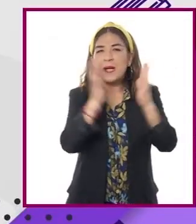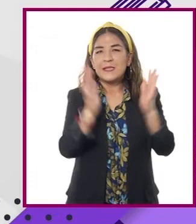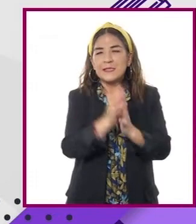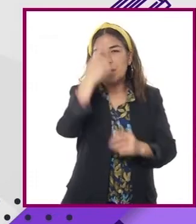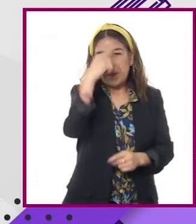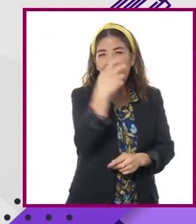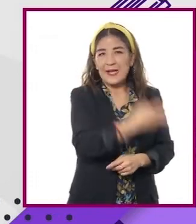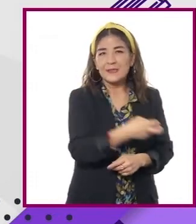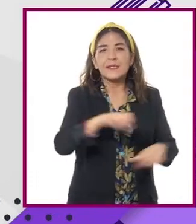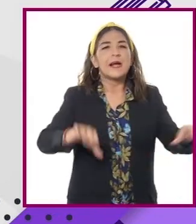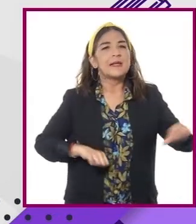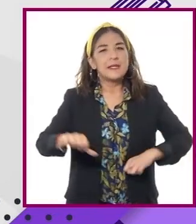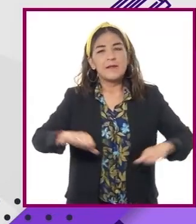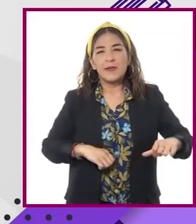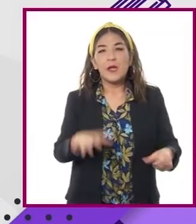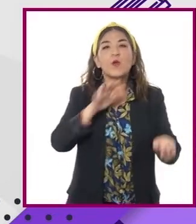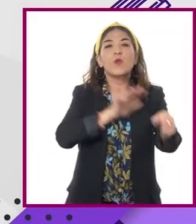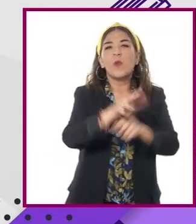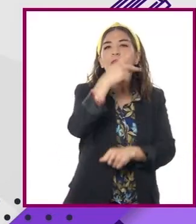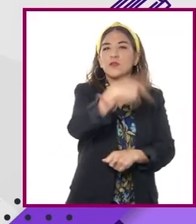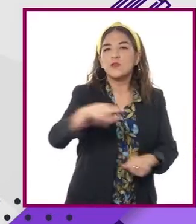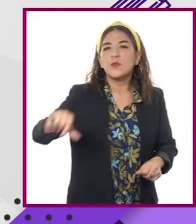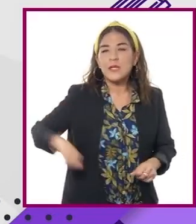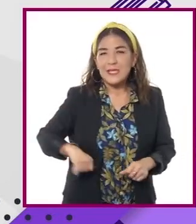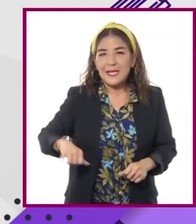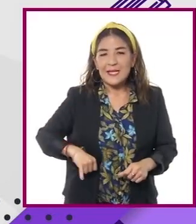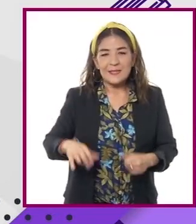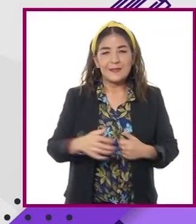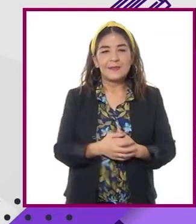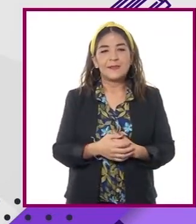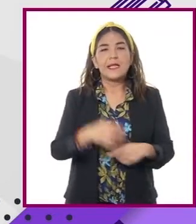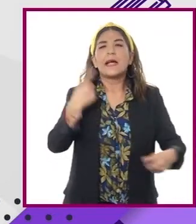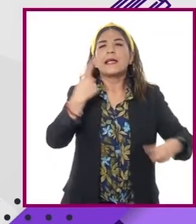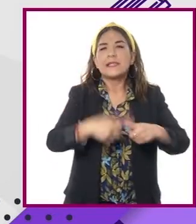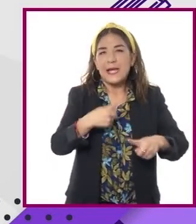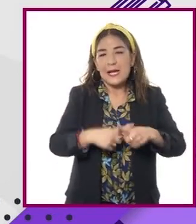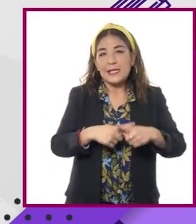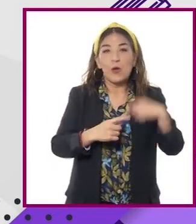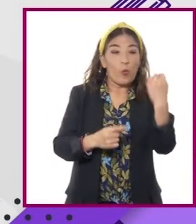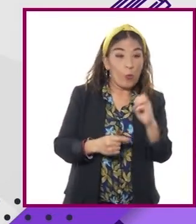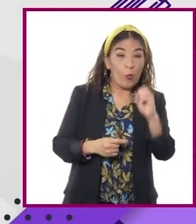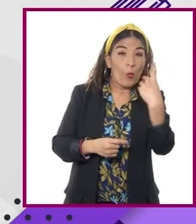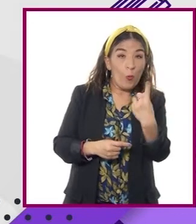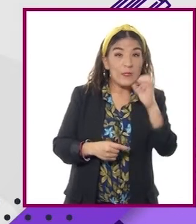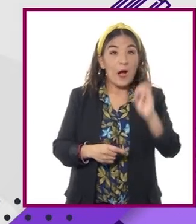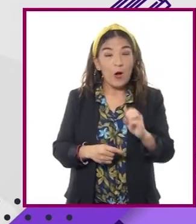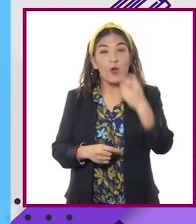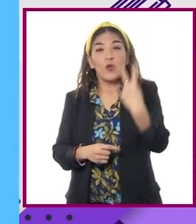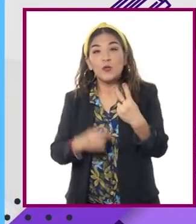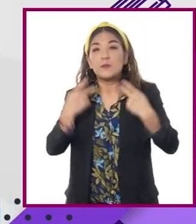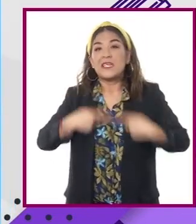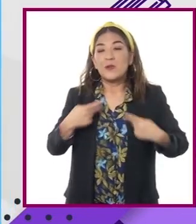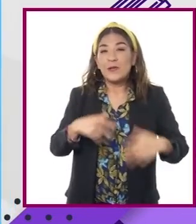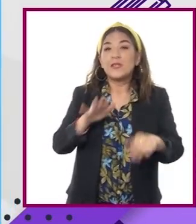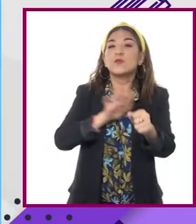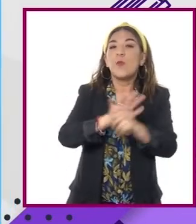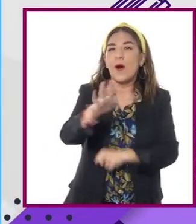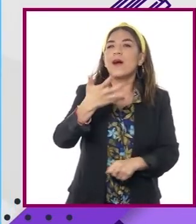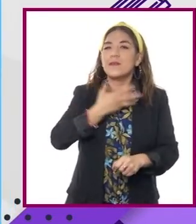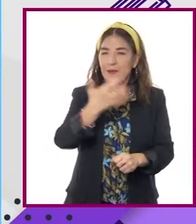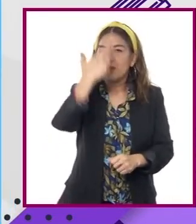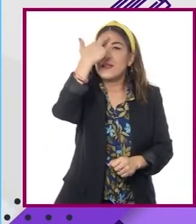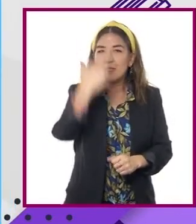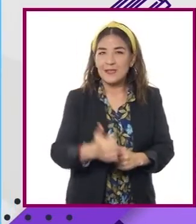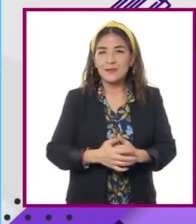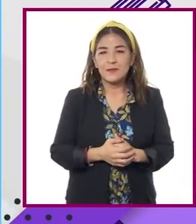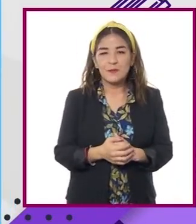situación? ¿Cuáles son sus intereses? ¿Quién es o quién tiene la razón? ¿Qué medidas